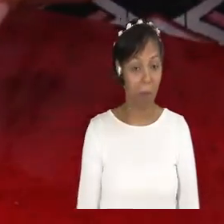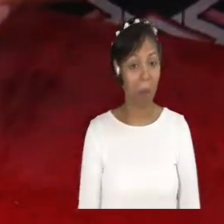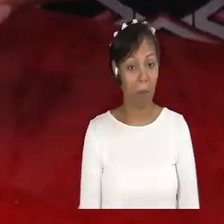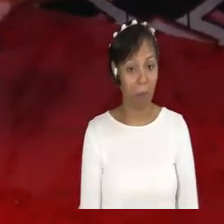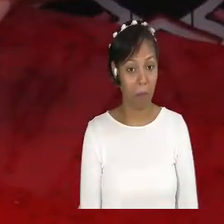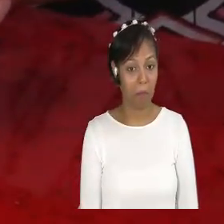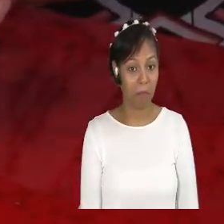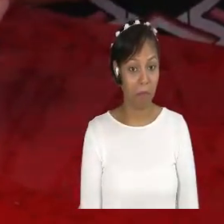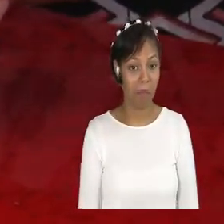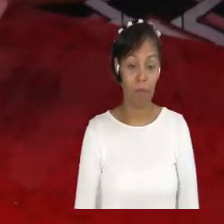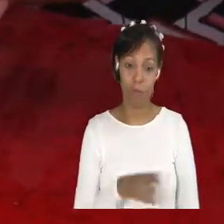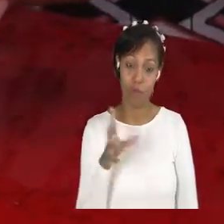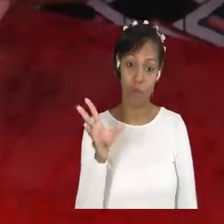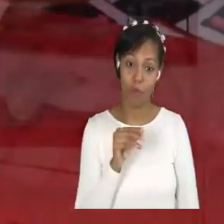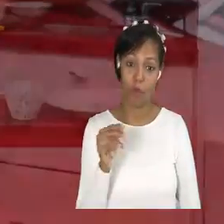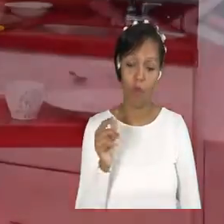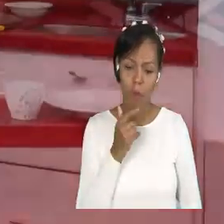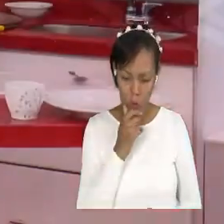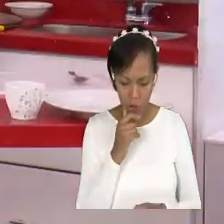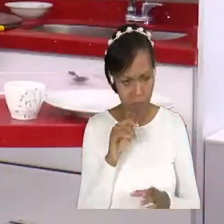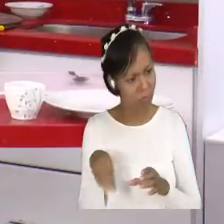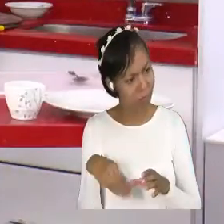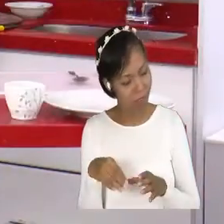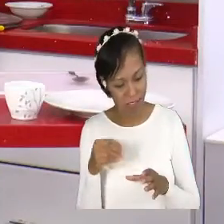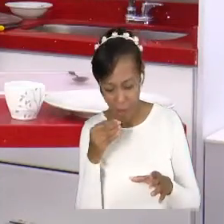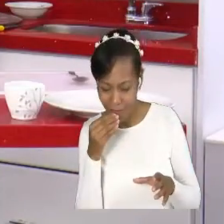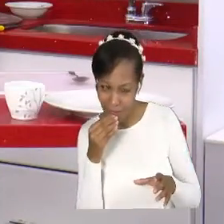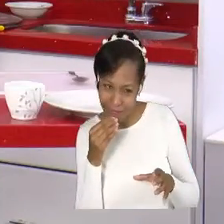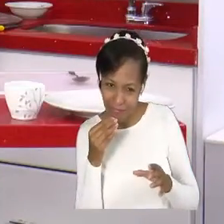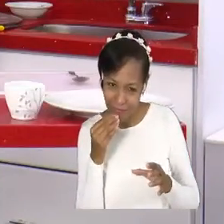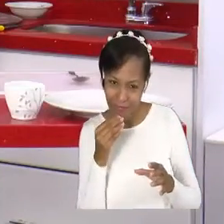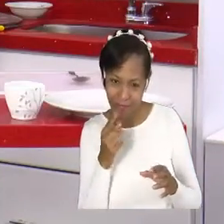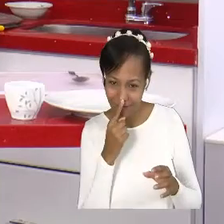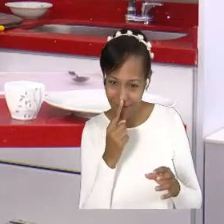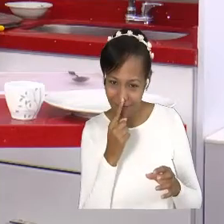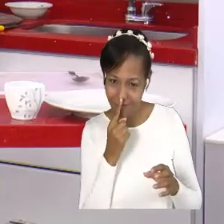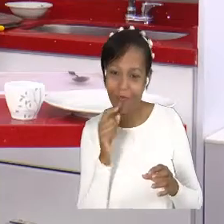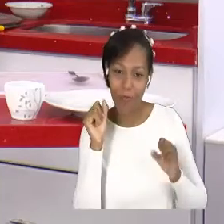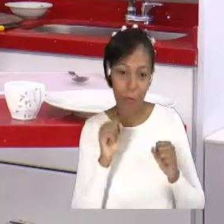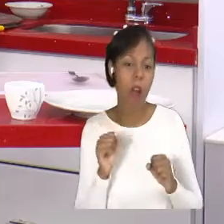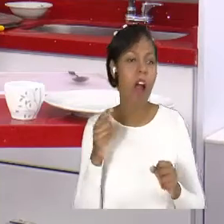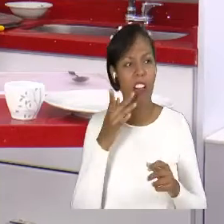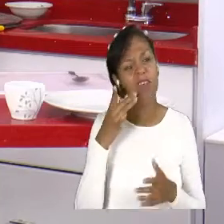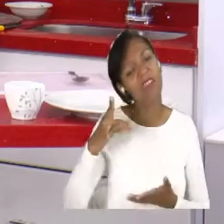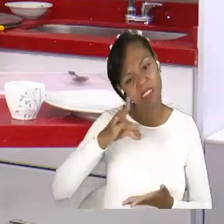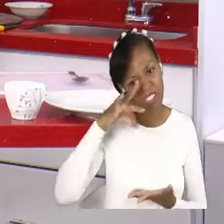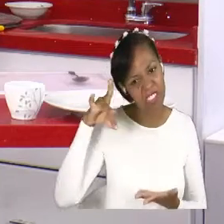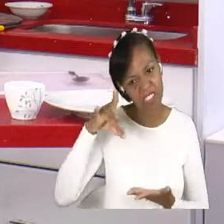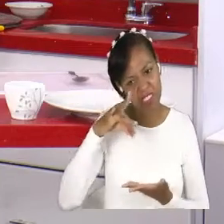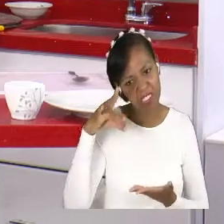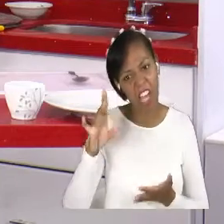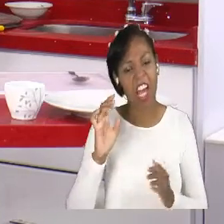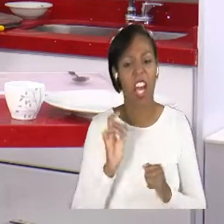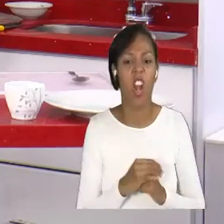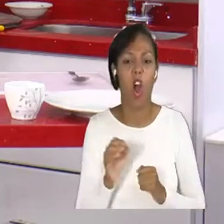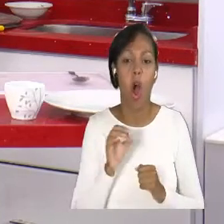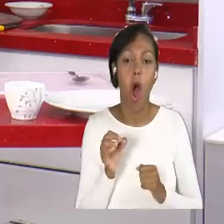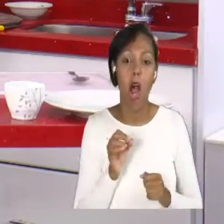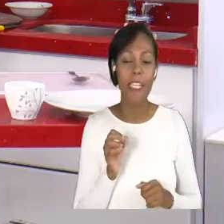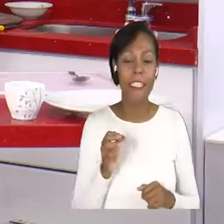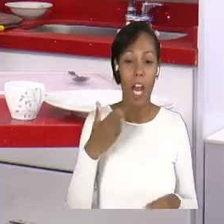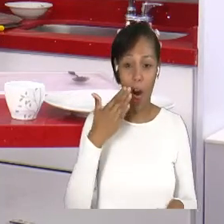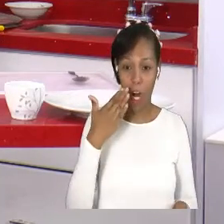los televidentes cuando lo estén preparando. Si desean agregarle más sal o un punto de pimienta,